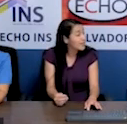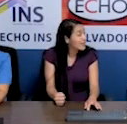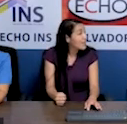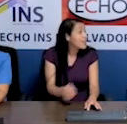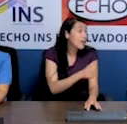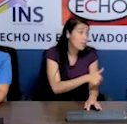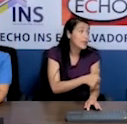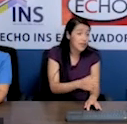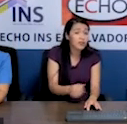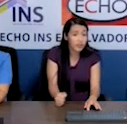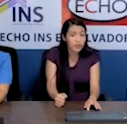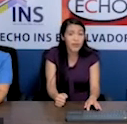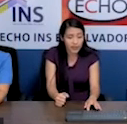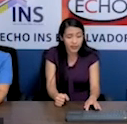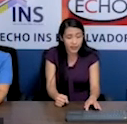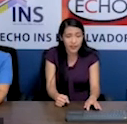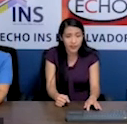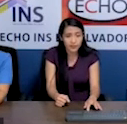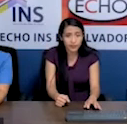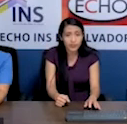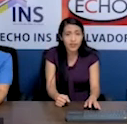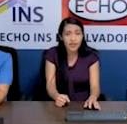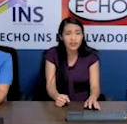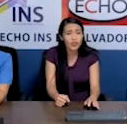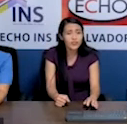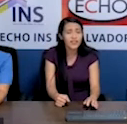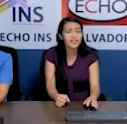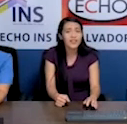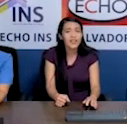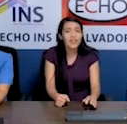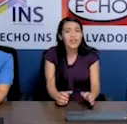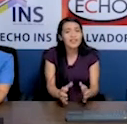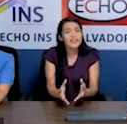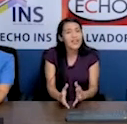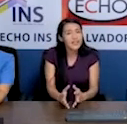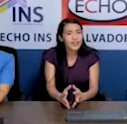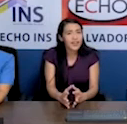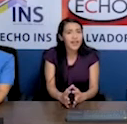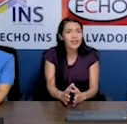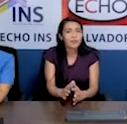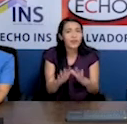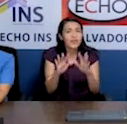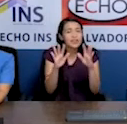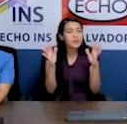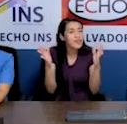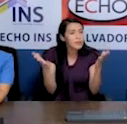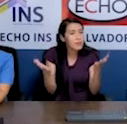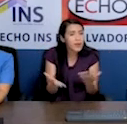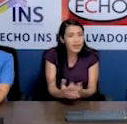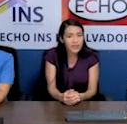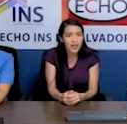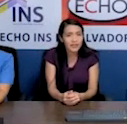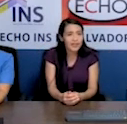Y acompañada. Y acompañada con la familia, así es. Entonces, esta tarde, al poder hacer